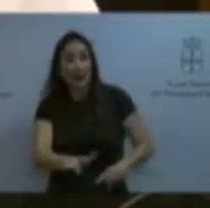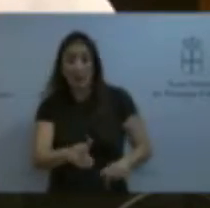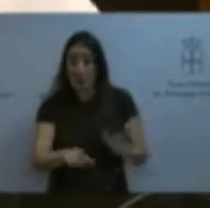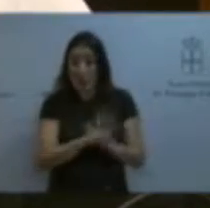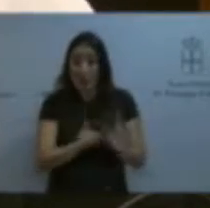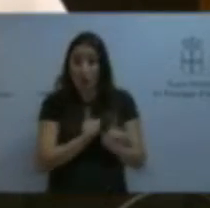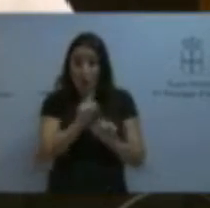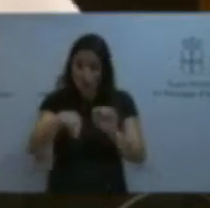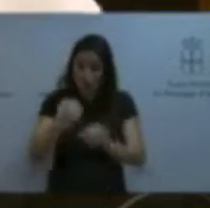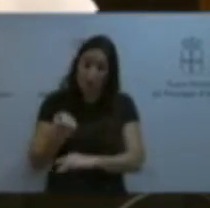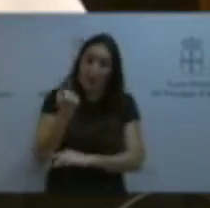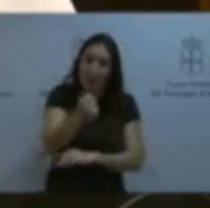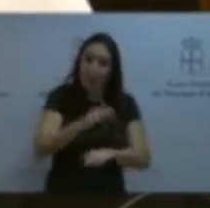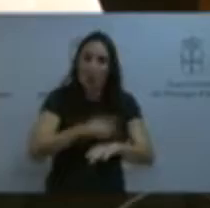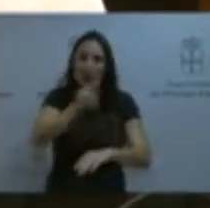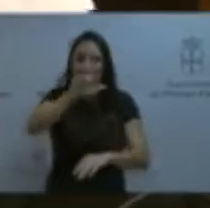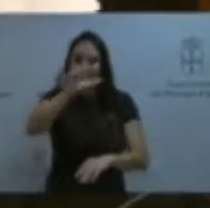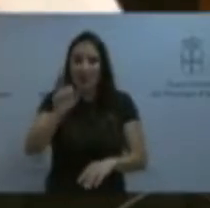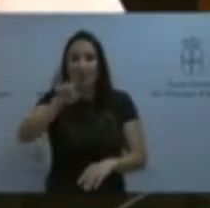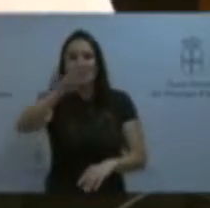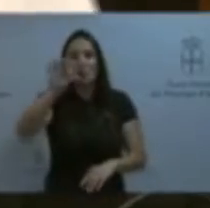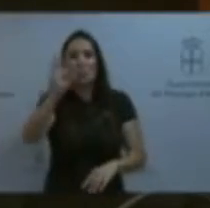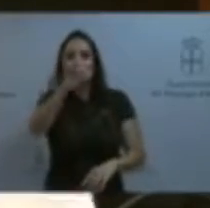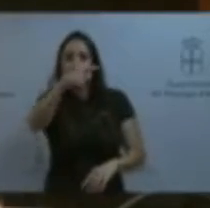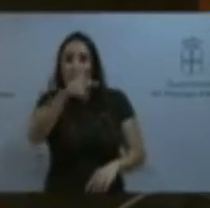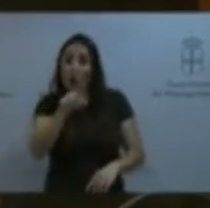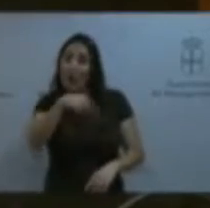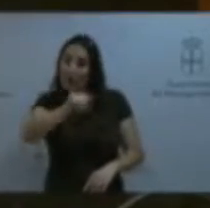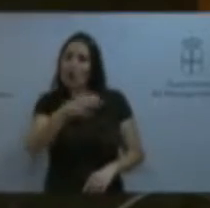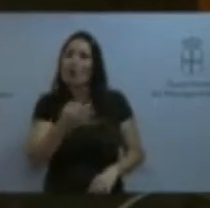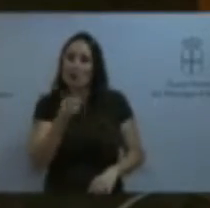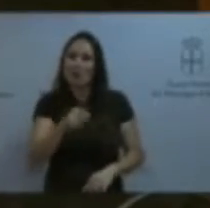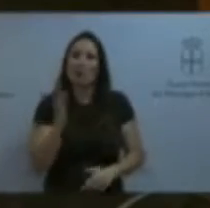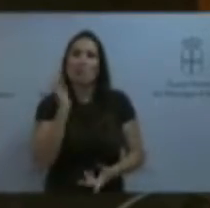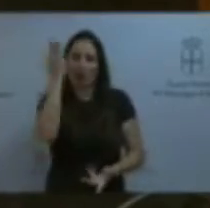dieron respaldo necesario a Villa y a Postigo, paguen también por lo que hicieron. Muchas gracias. Gracias.